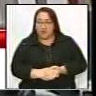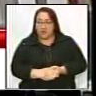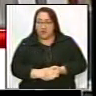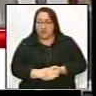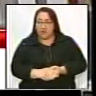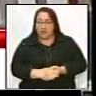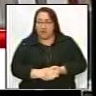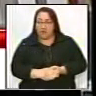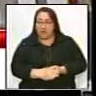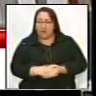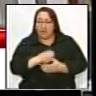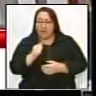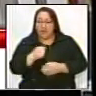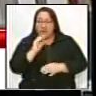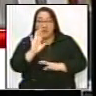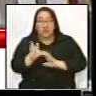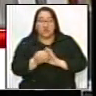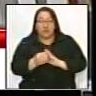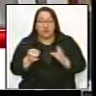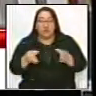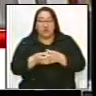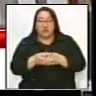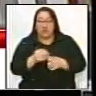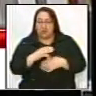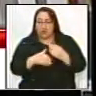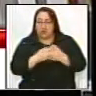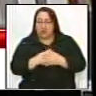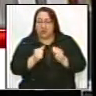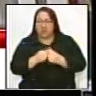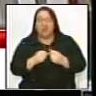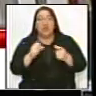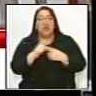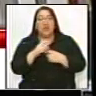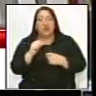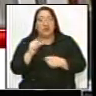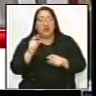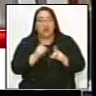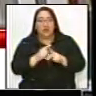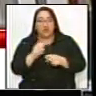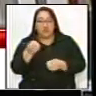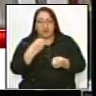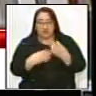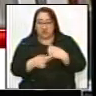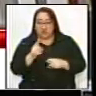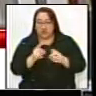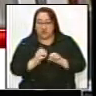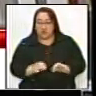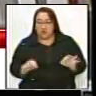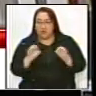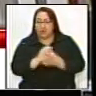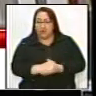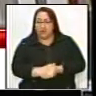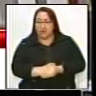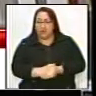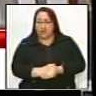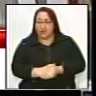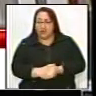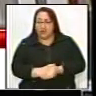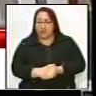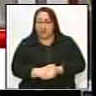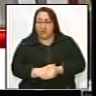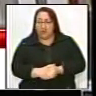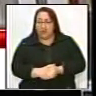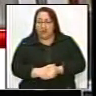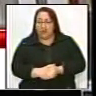sí están incluyendo a este sector para la instalación del gas. Y también nos están diciendo algo muy importante, que si bien es